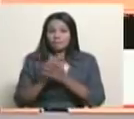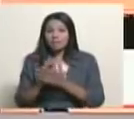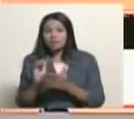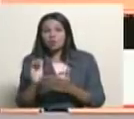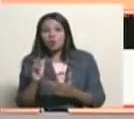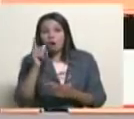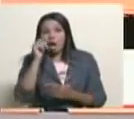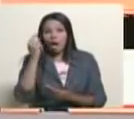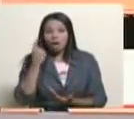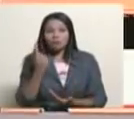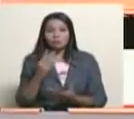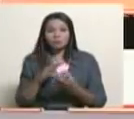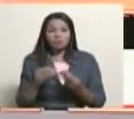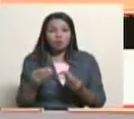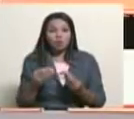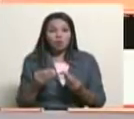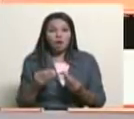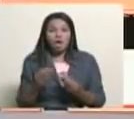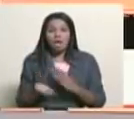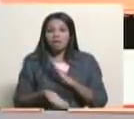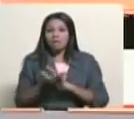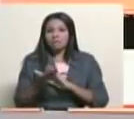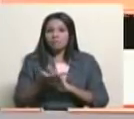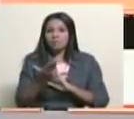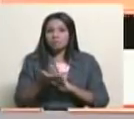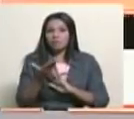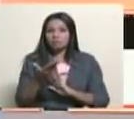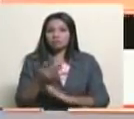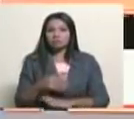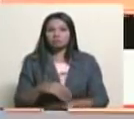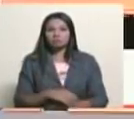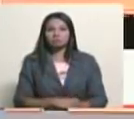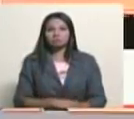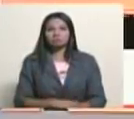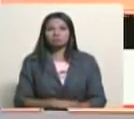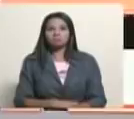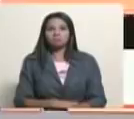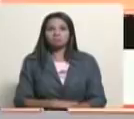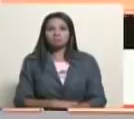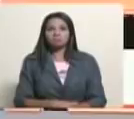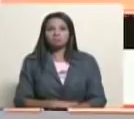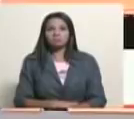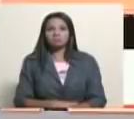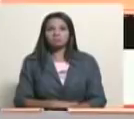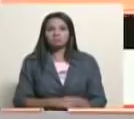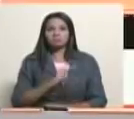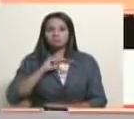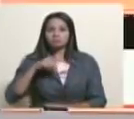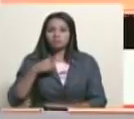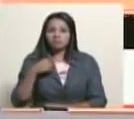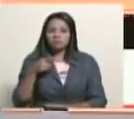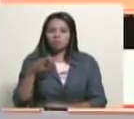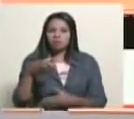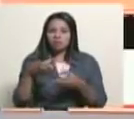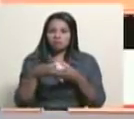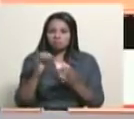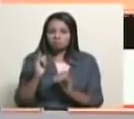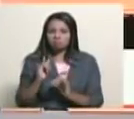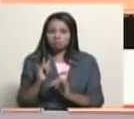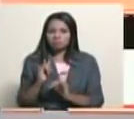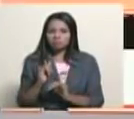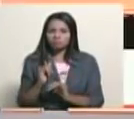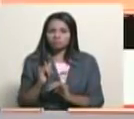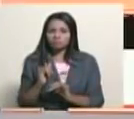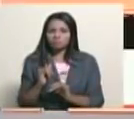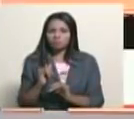compañeras, compatriotas, es muy importante que nosotros, en esta coyuntura,